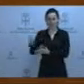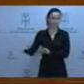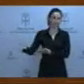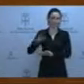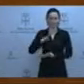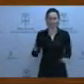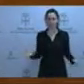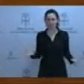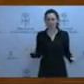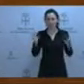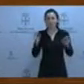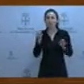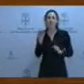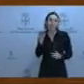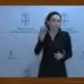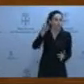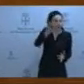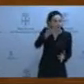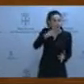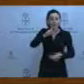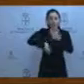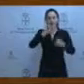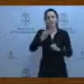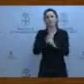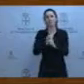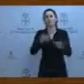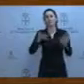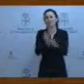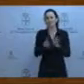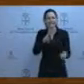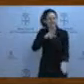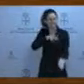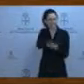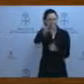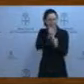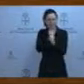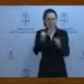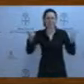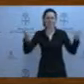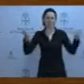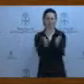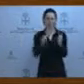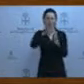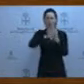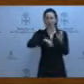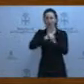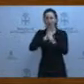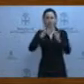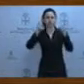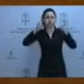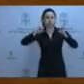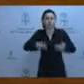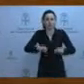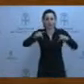sea, el partido durante estos 4 años aprobó una reforma laboral que fue una maquinaria de destrucción de empleo y de precarizar las condiciones laborales en este